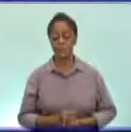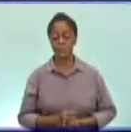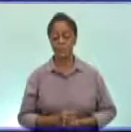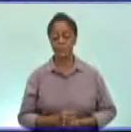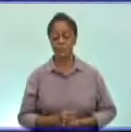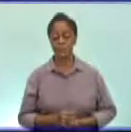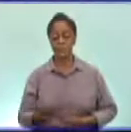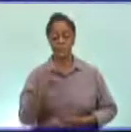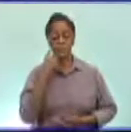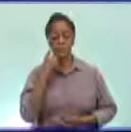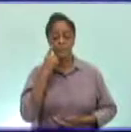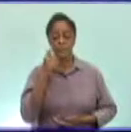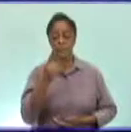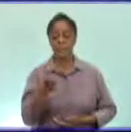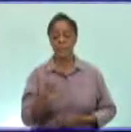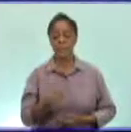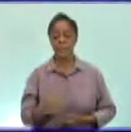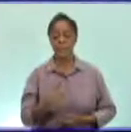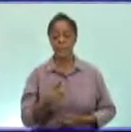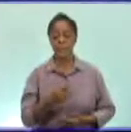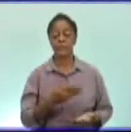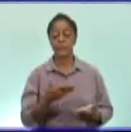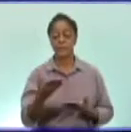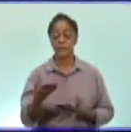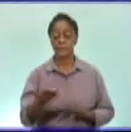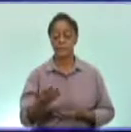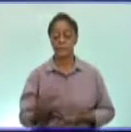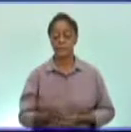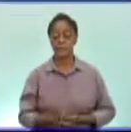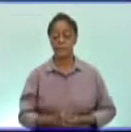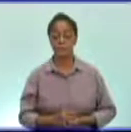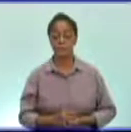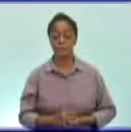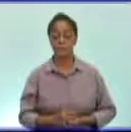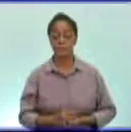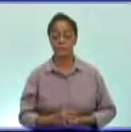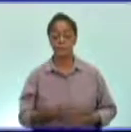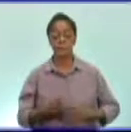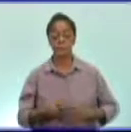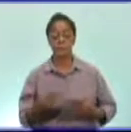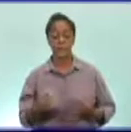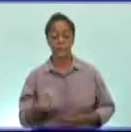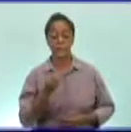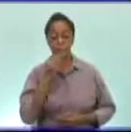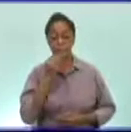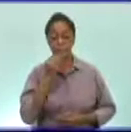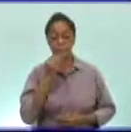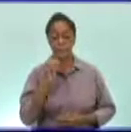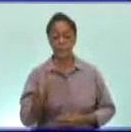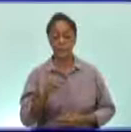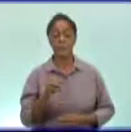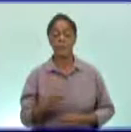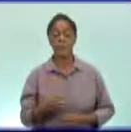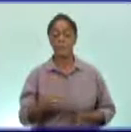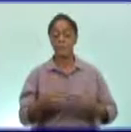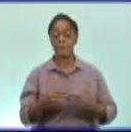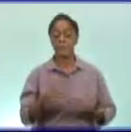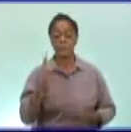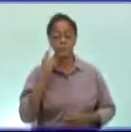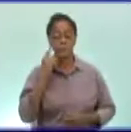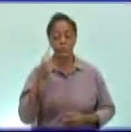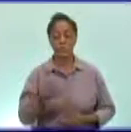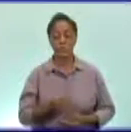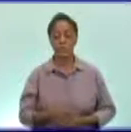Vamos a observar la imagen que le presento a continuación para que podamos sacar nuestras